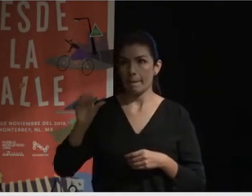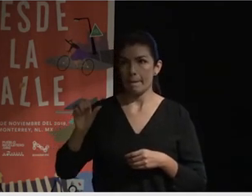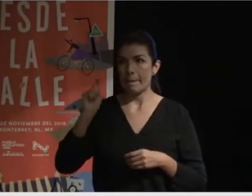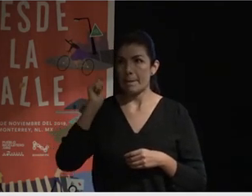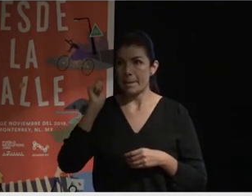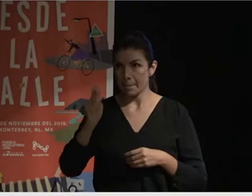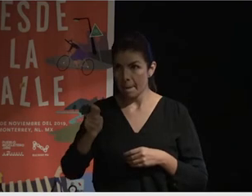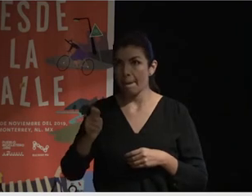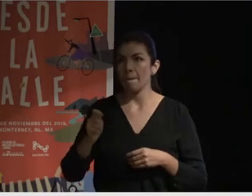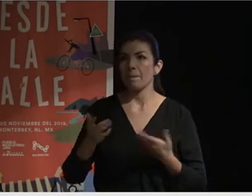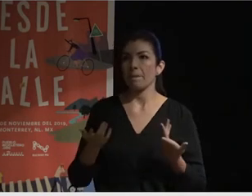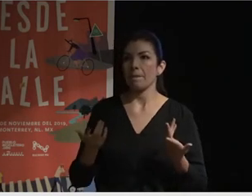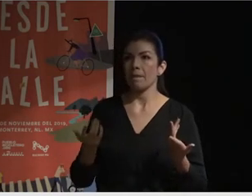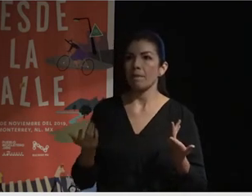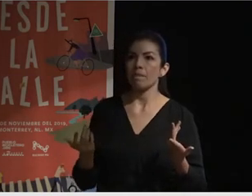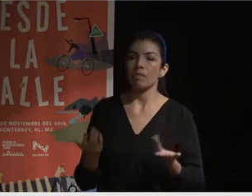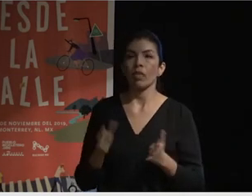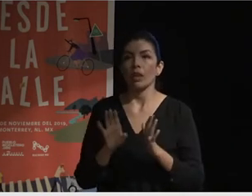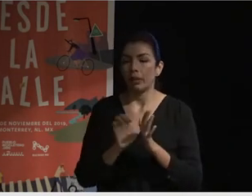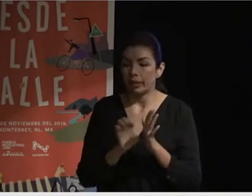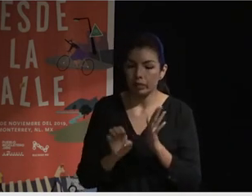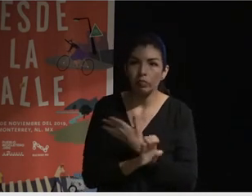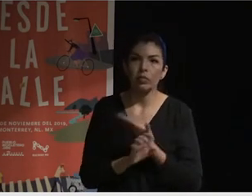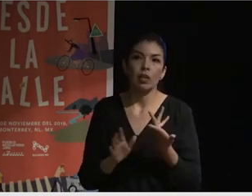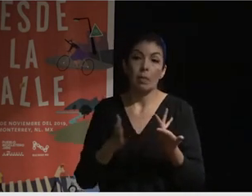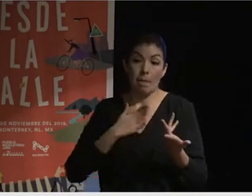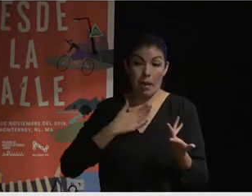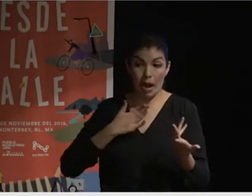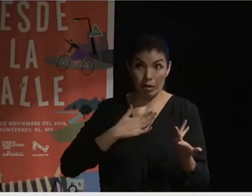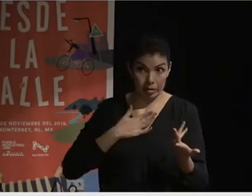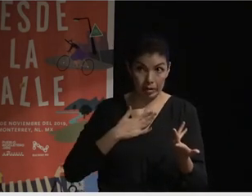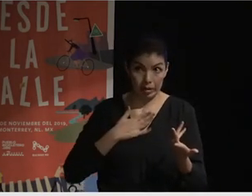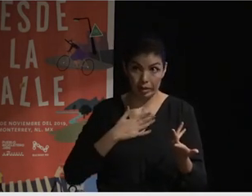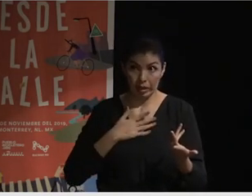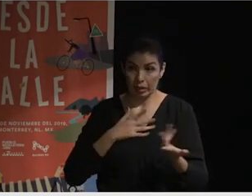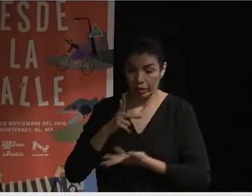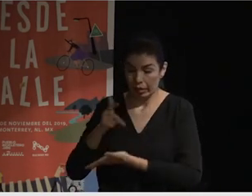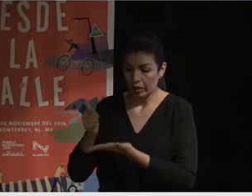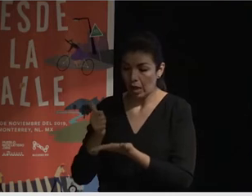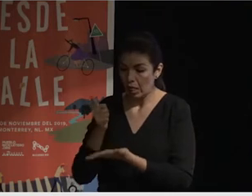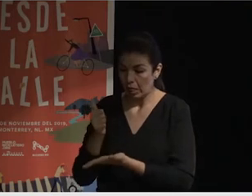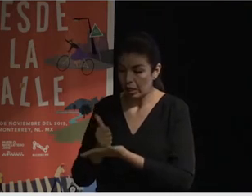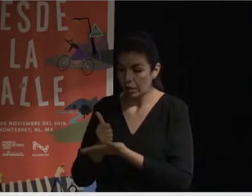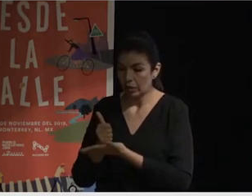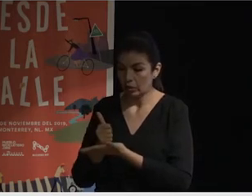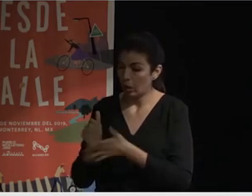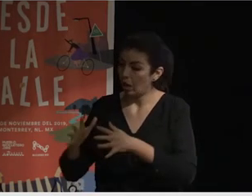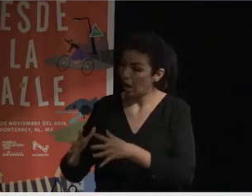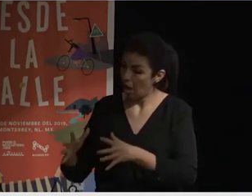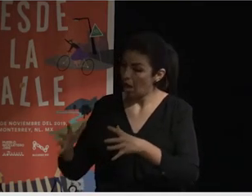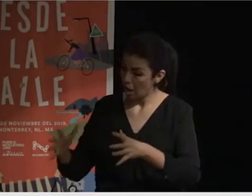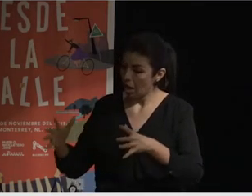gusta abordarlo, ¿no? Como te digo, para mí si hay, tiene que haber desplazamiento sí o sí para que haya gentrificación, ¿no? Entonces,